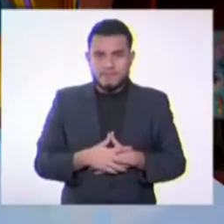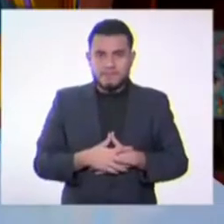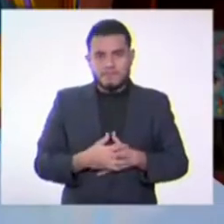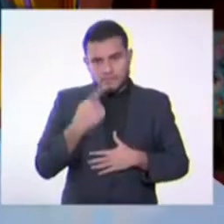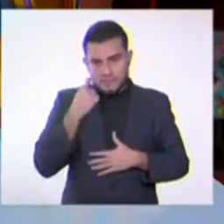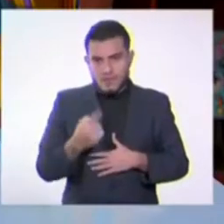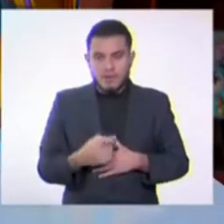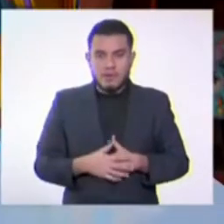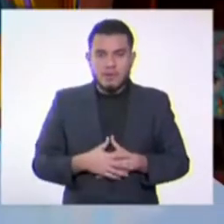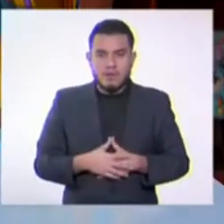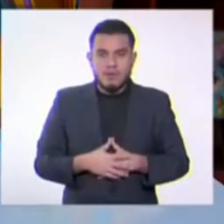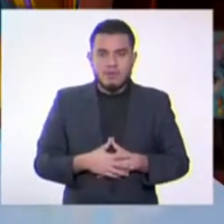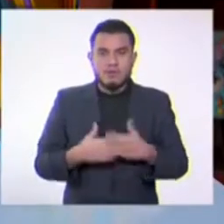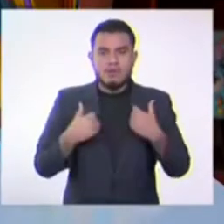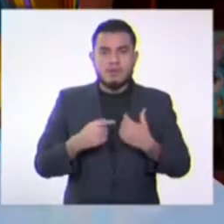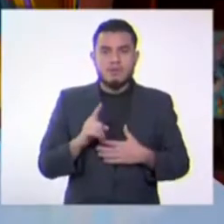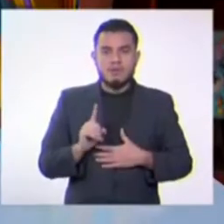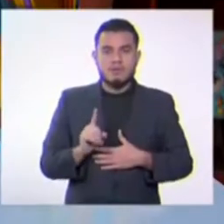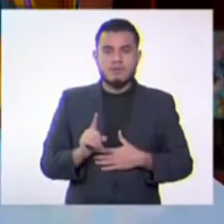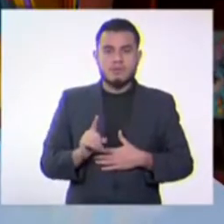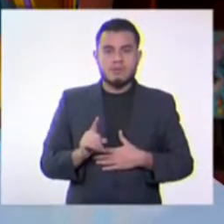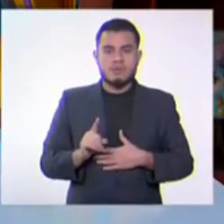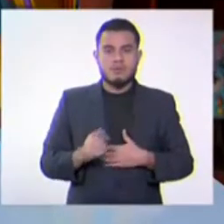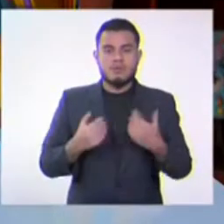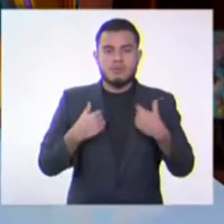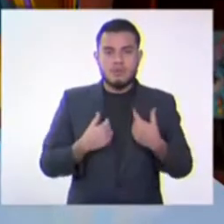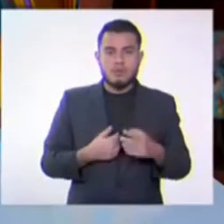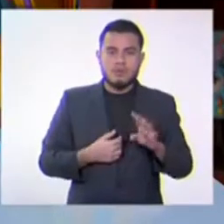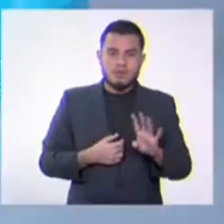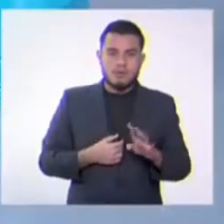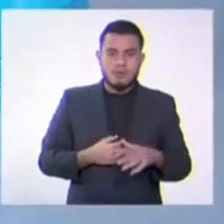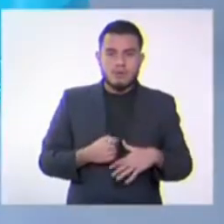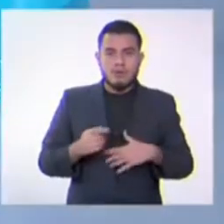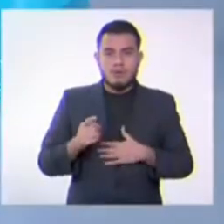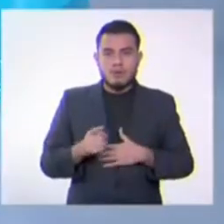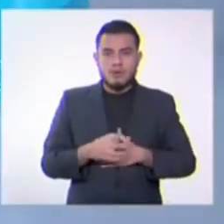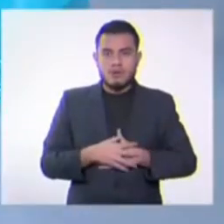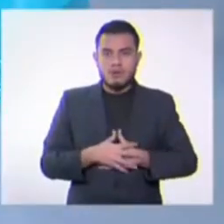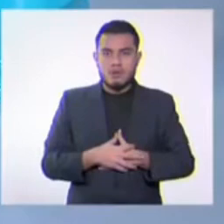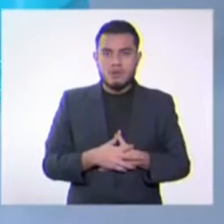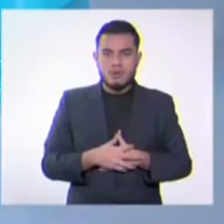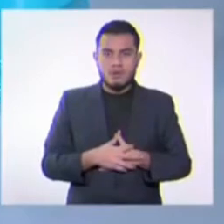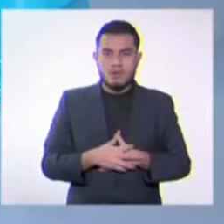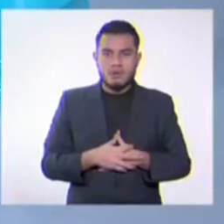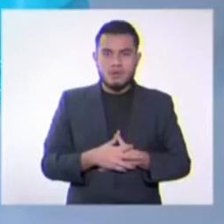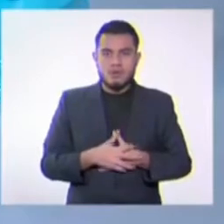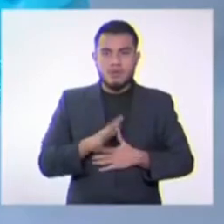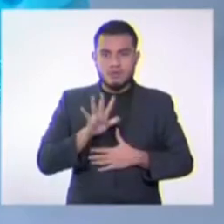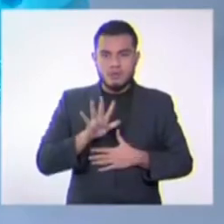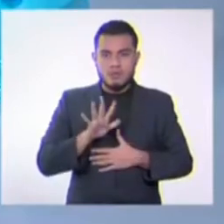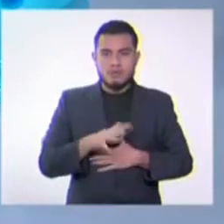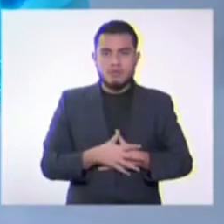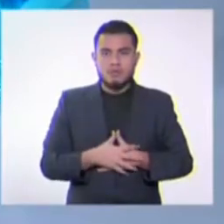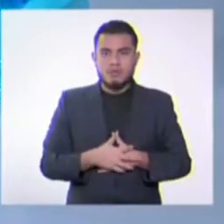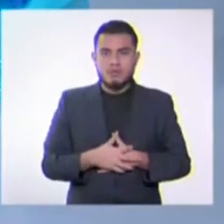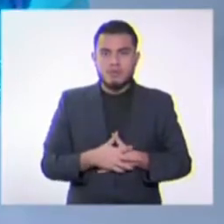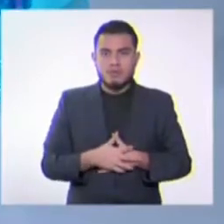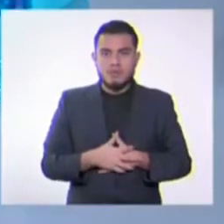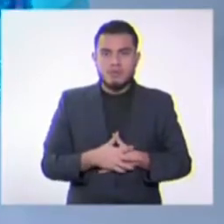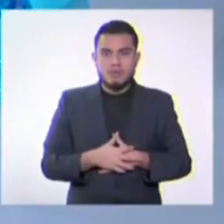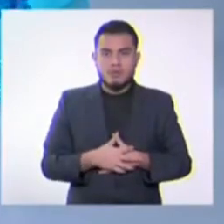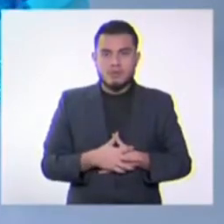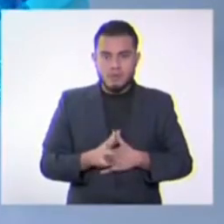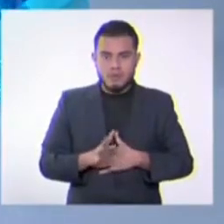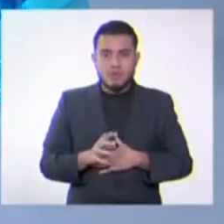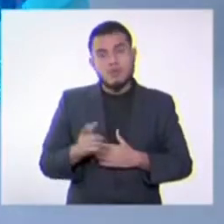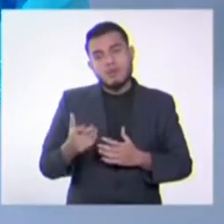Veamos, esta que tenía 1, si esta tenía 4, vamos a echarle 4 a esta para hacerla llegar a 5. 1, 2,